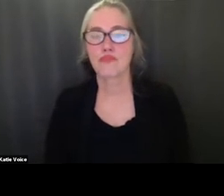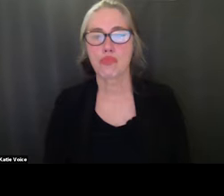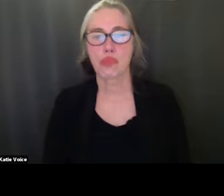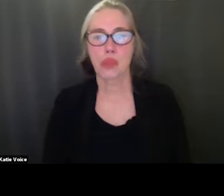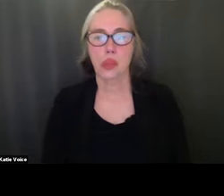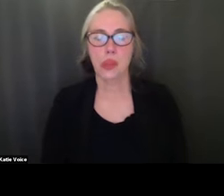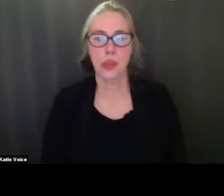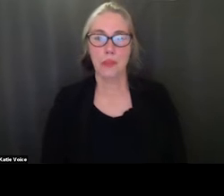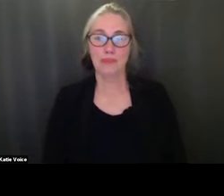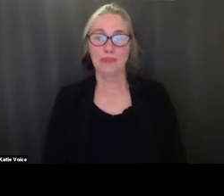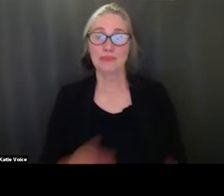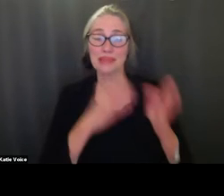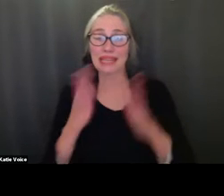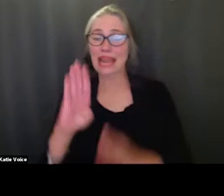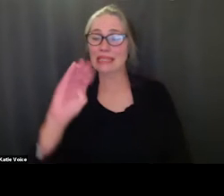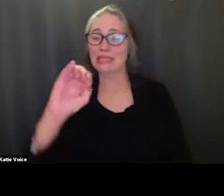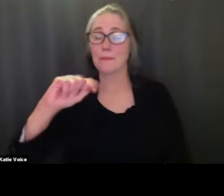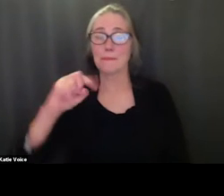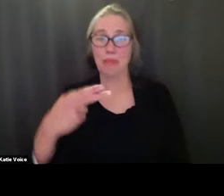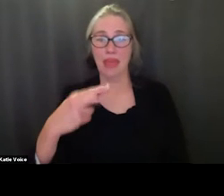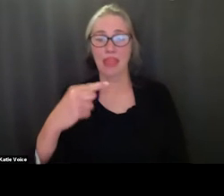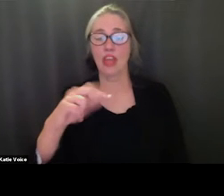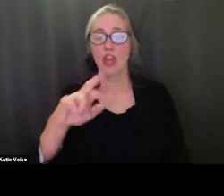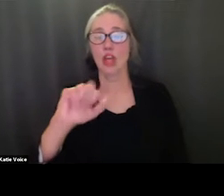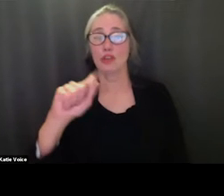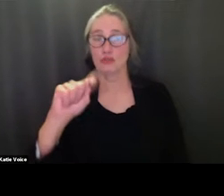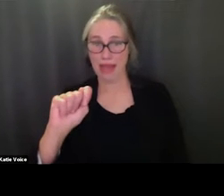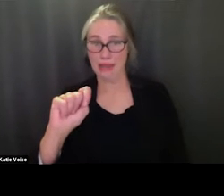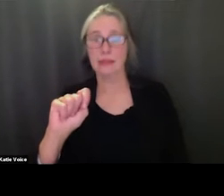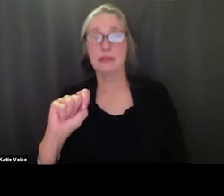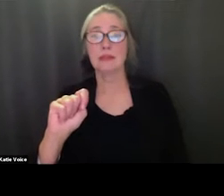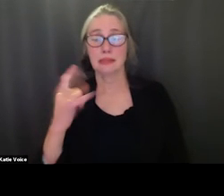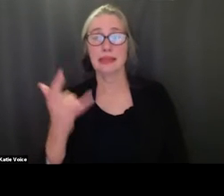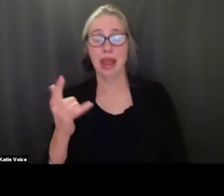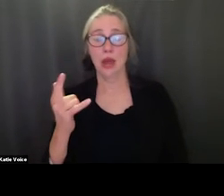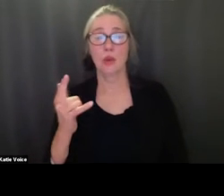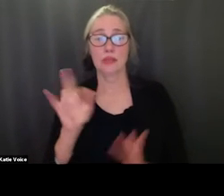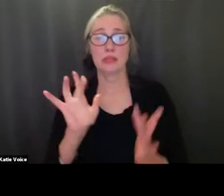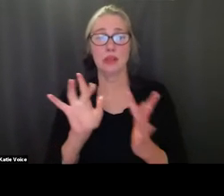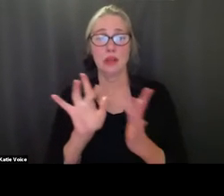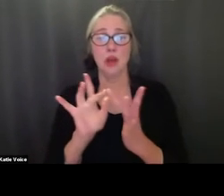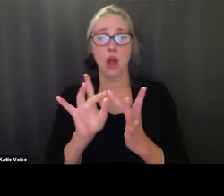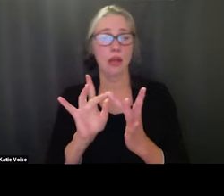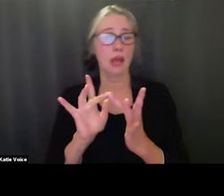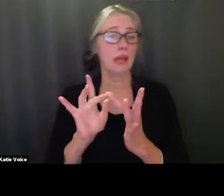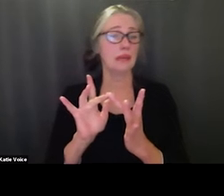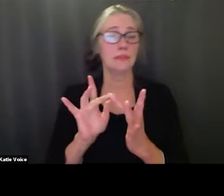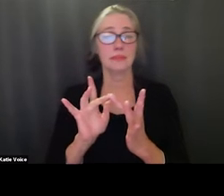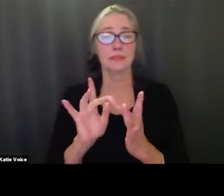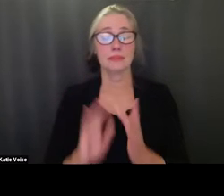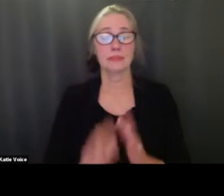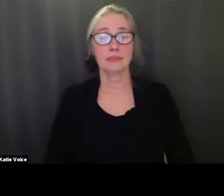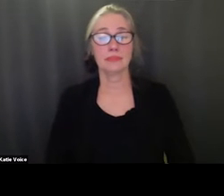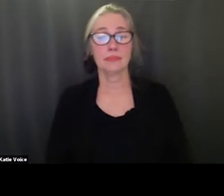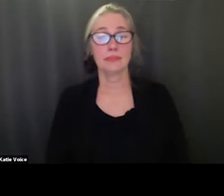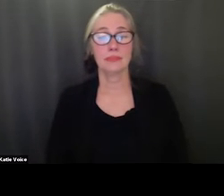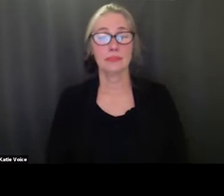Gracias. Nuestra siguiente oradora, Beth Grant, no está en línea.